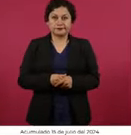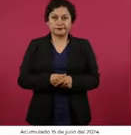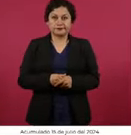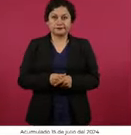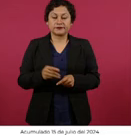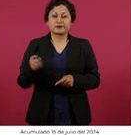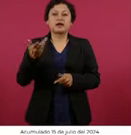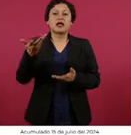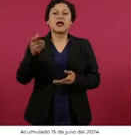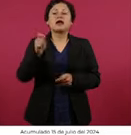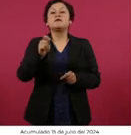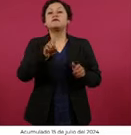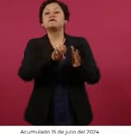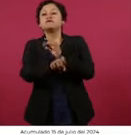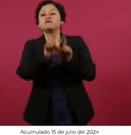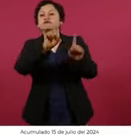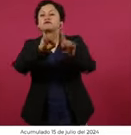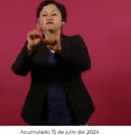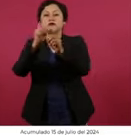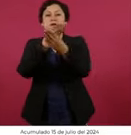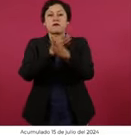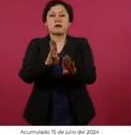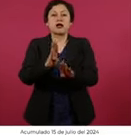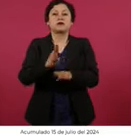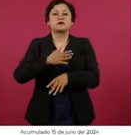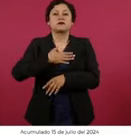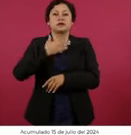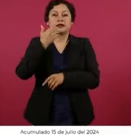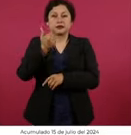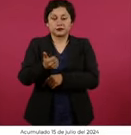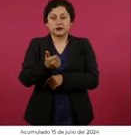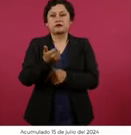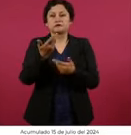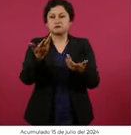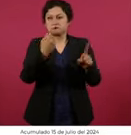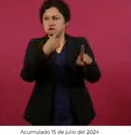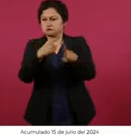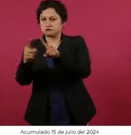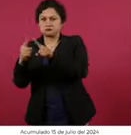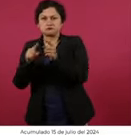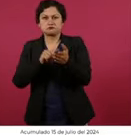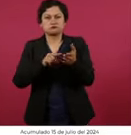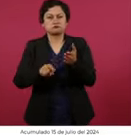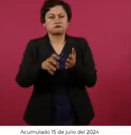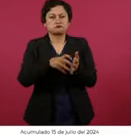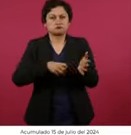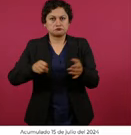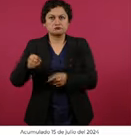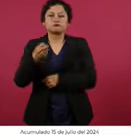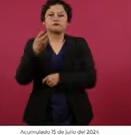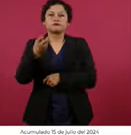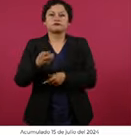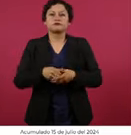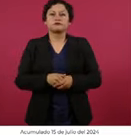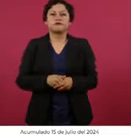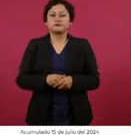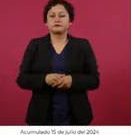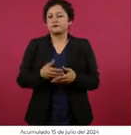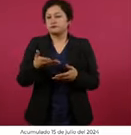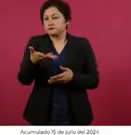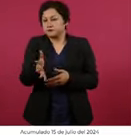en las ventanillas de los propios bancos del Bienestar. Han sido